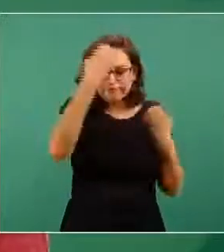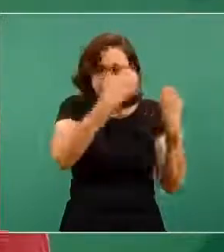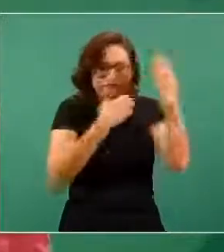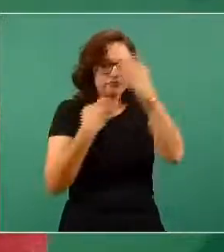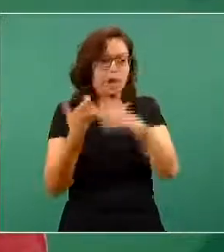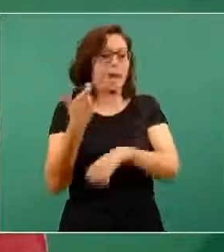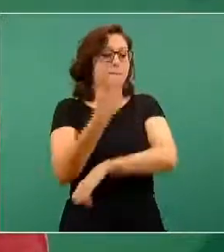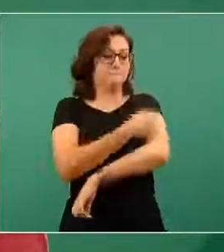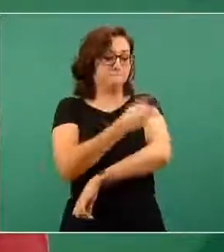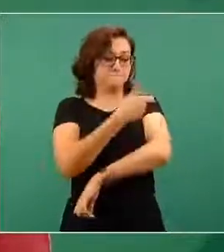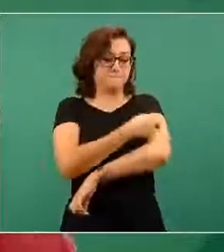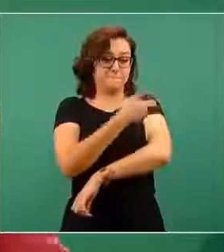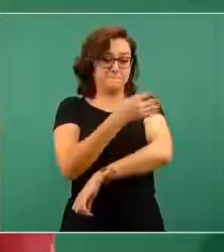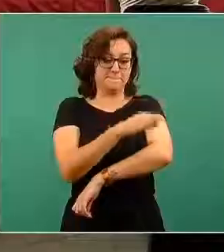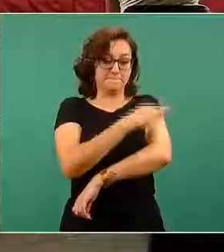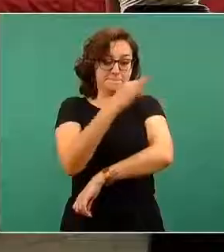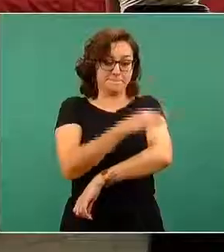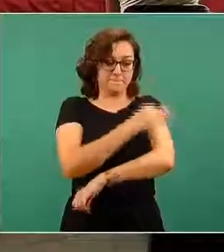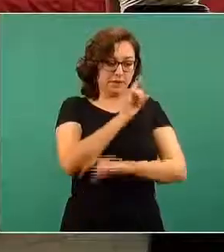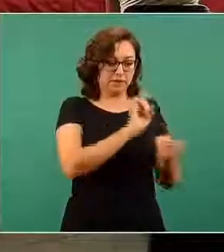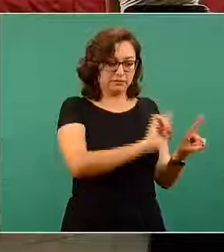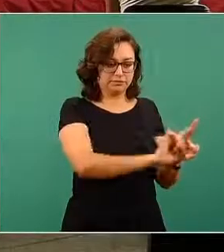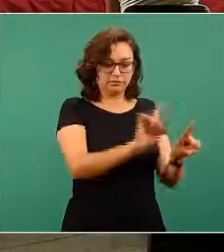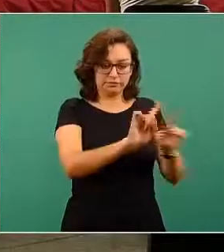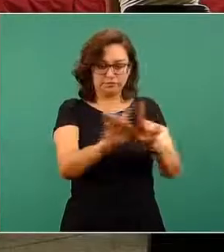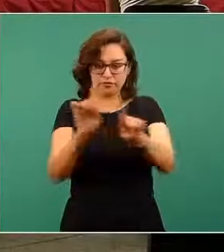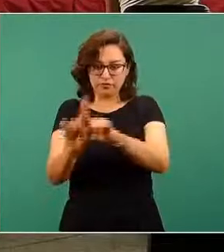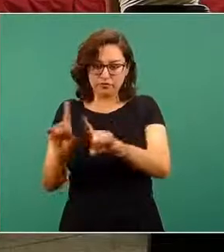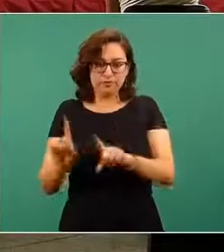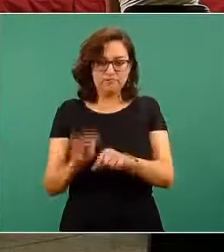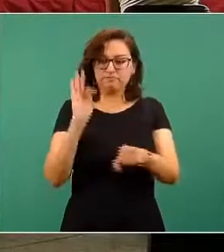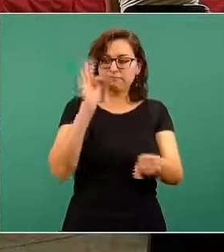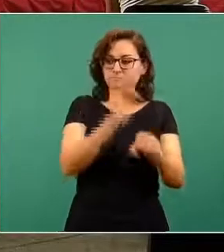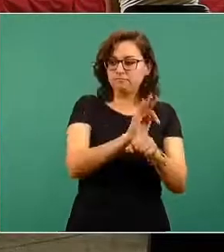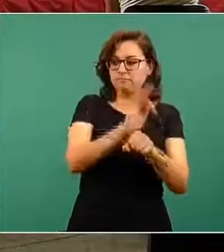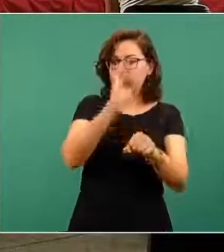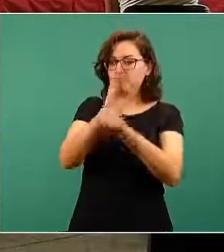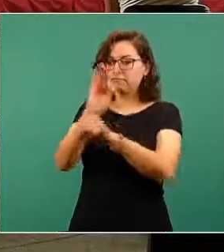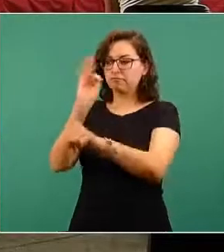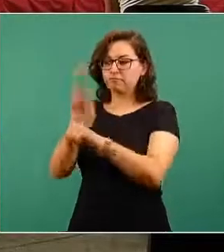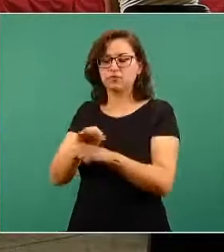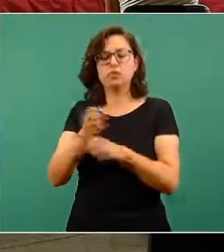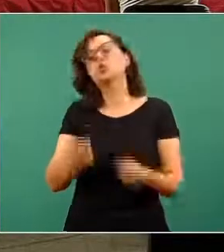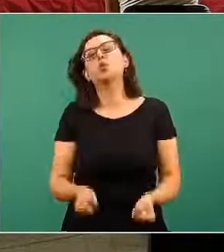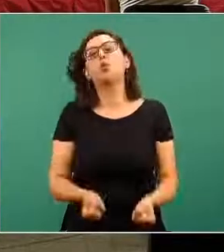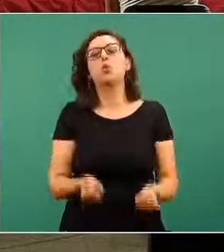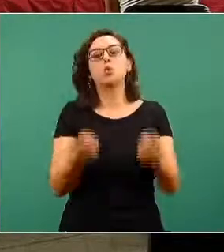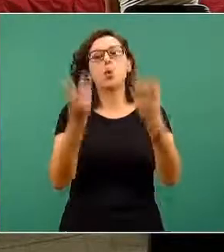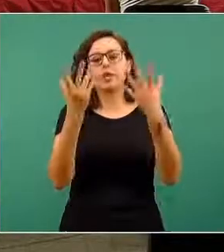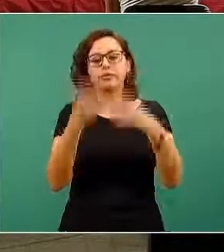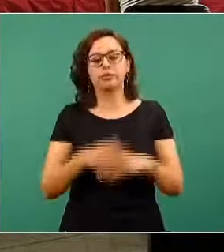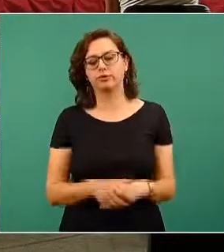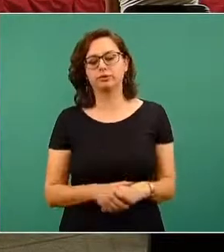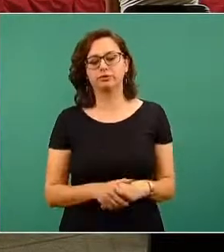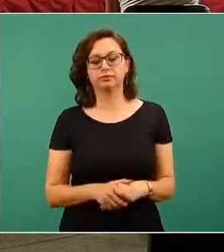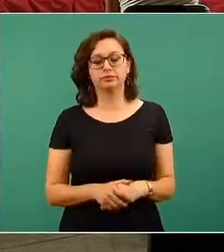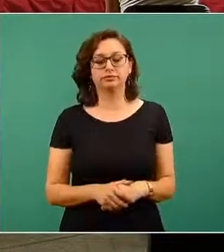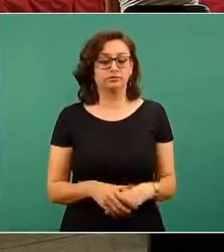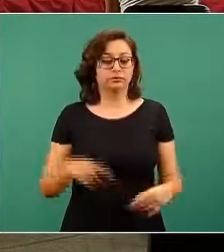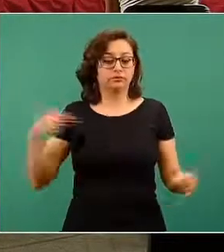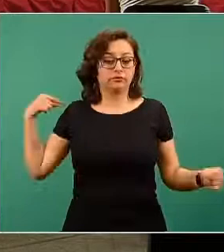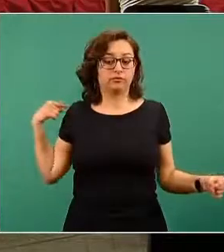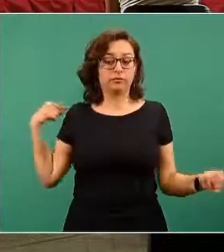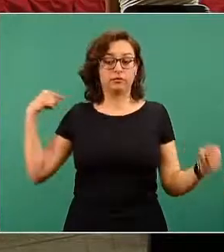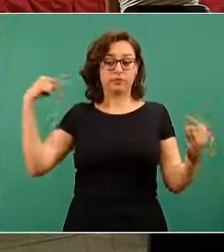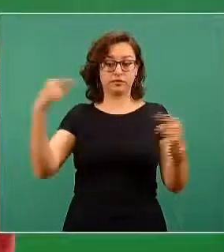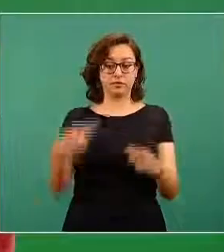cuál es su porcentaje de protección para cada una de estas situaciones. De lo que va hasta